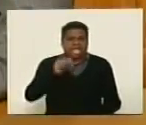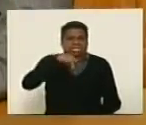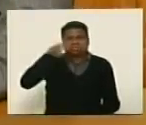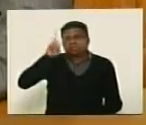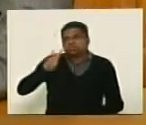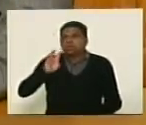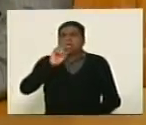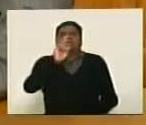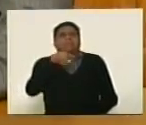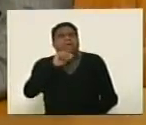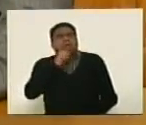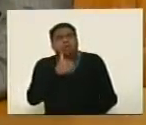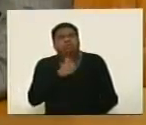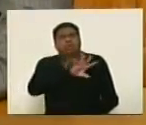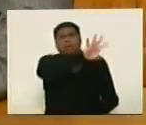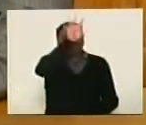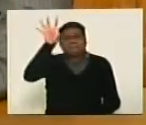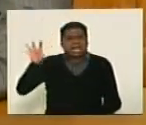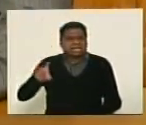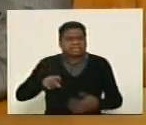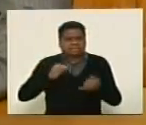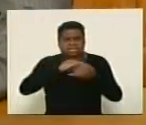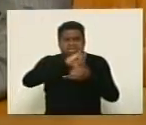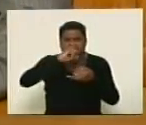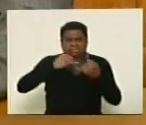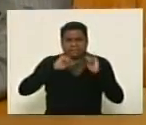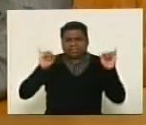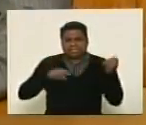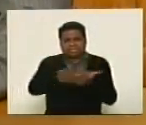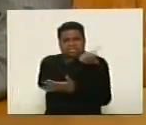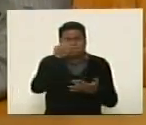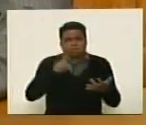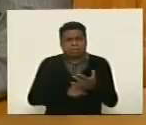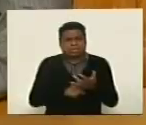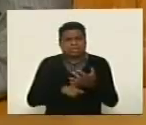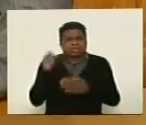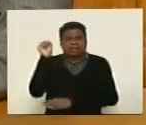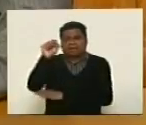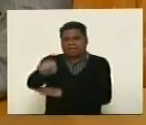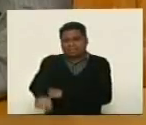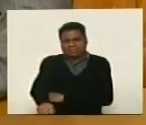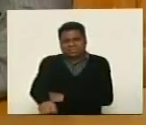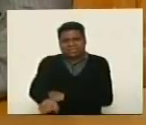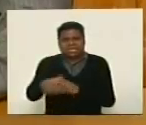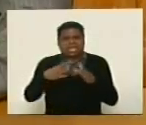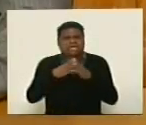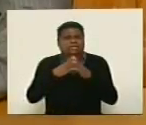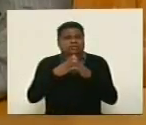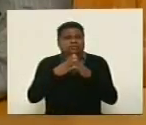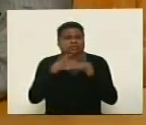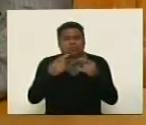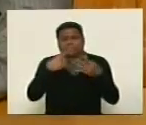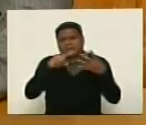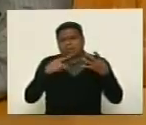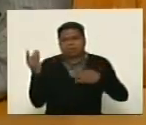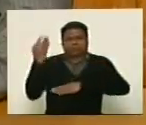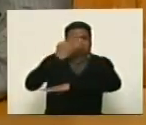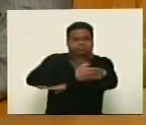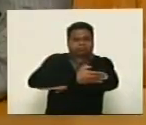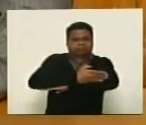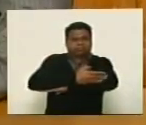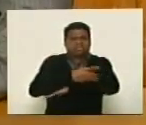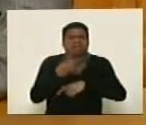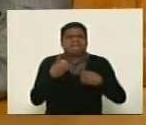con independencia plena para la derrota efectiva de los dispositivos inmorales e